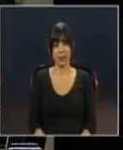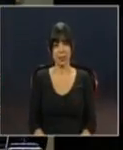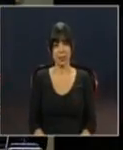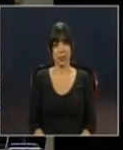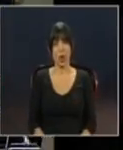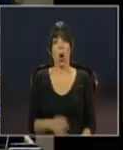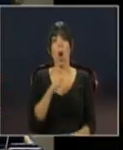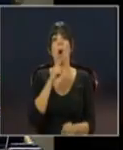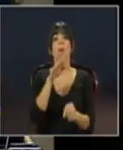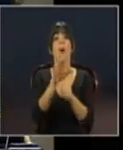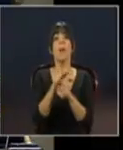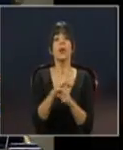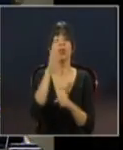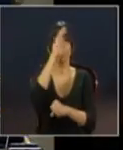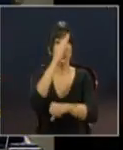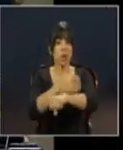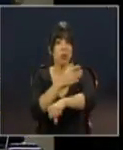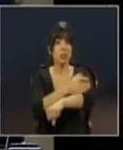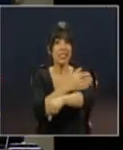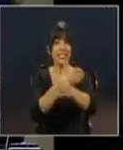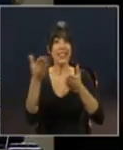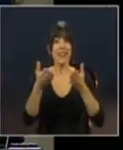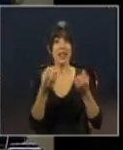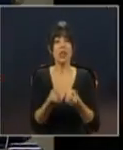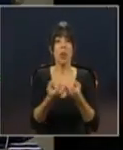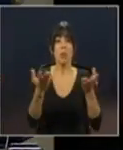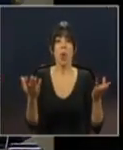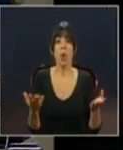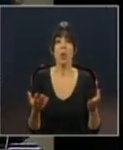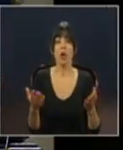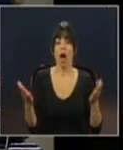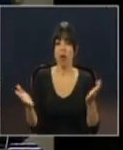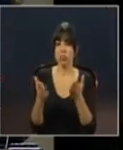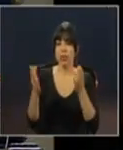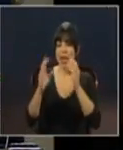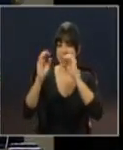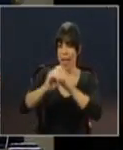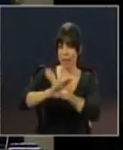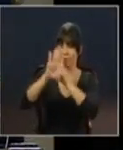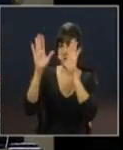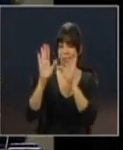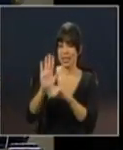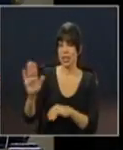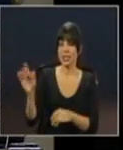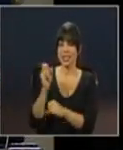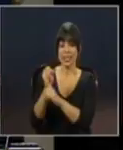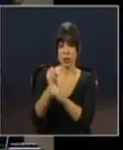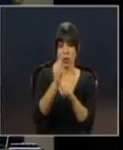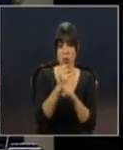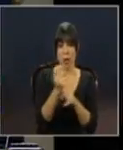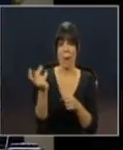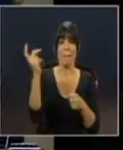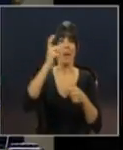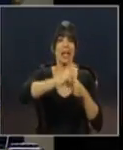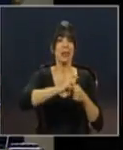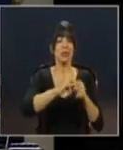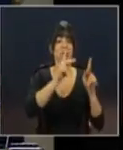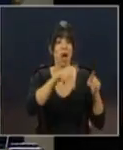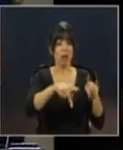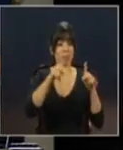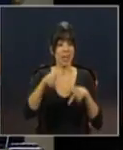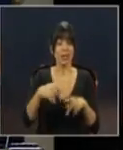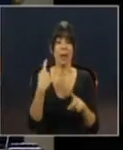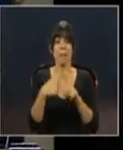Un compromiso con la mejora de los servicios públicos, el fomento de la transparencia de las instituciones, la participación ciudadana